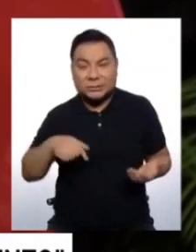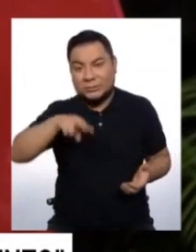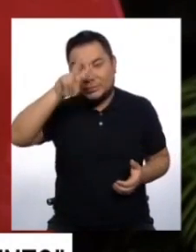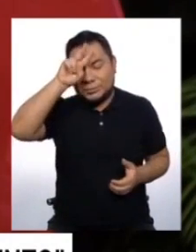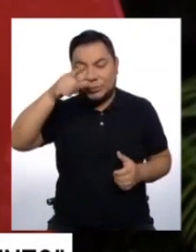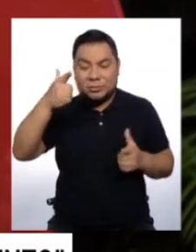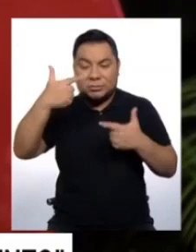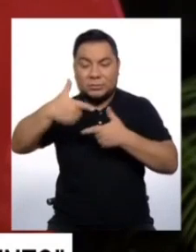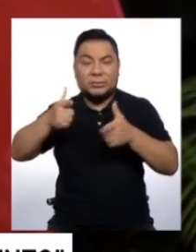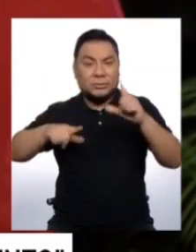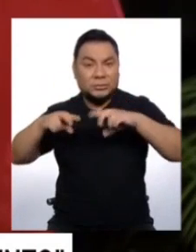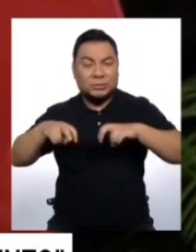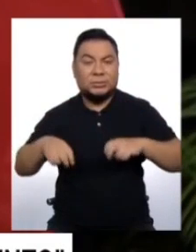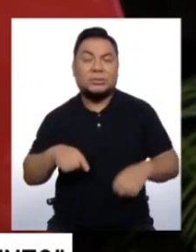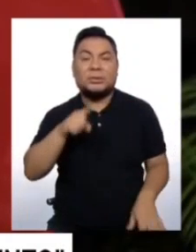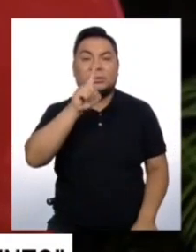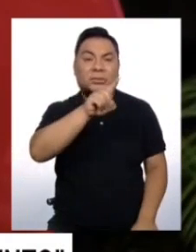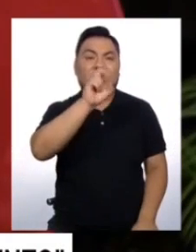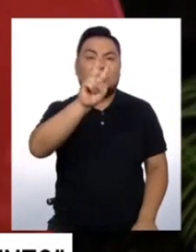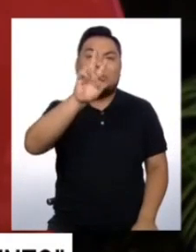Perú?